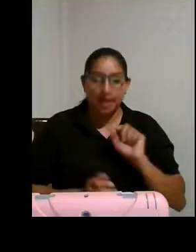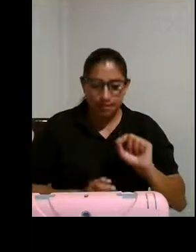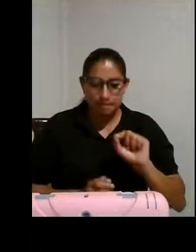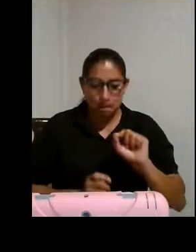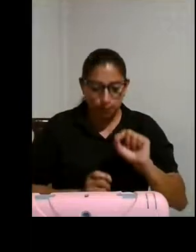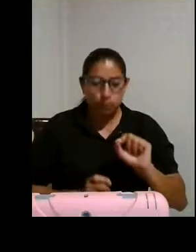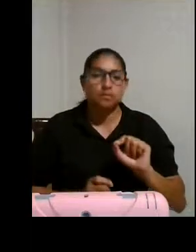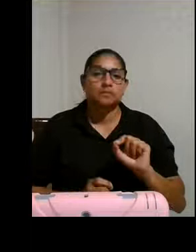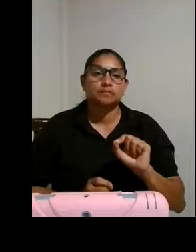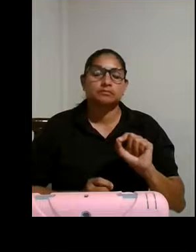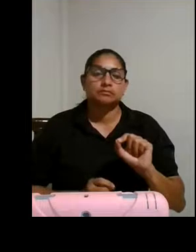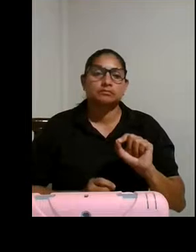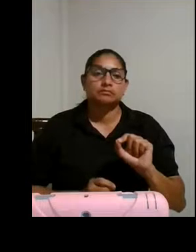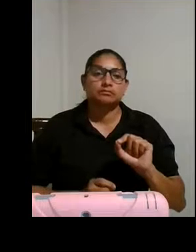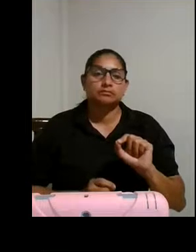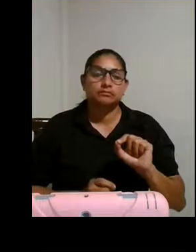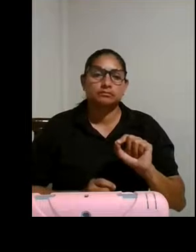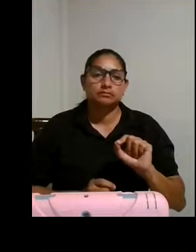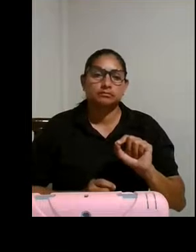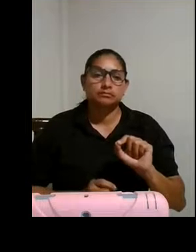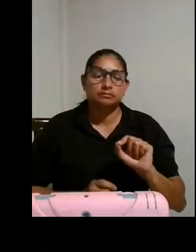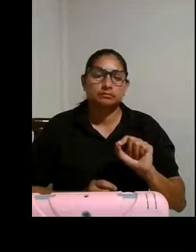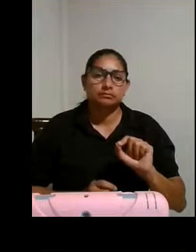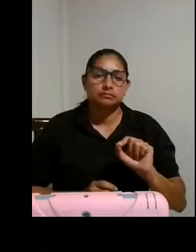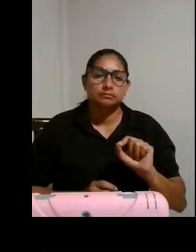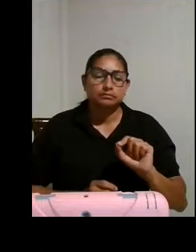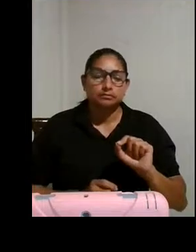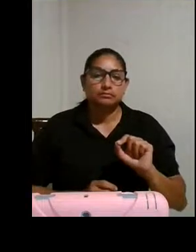Si nosotros, perdón,